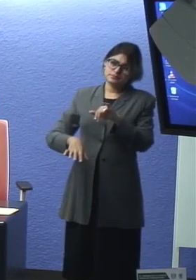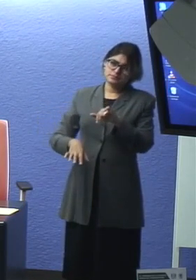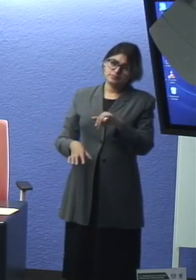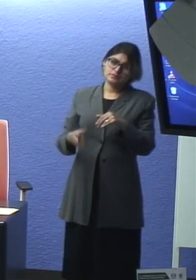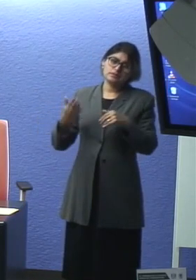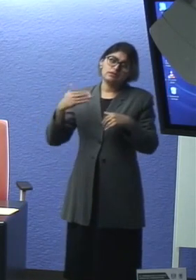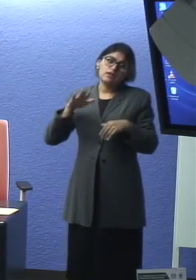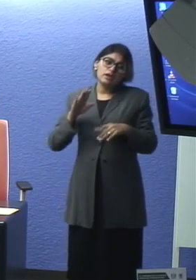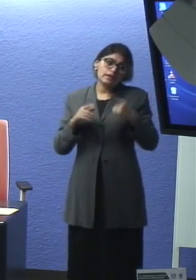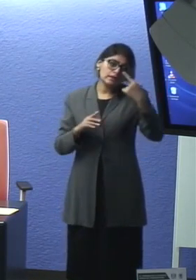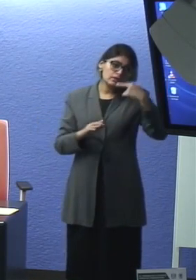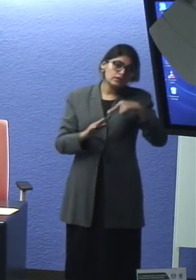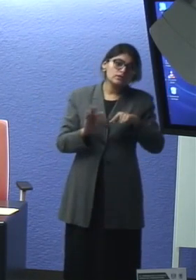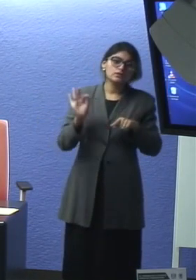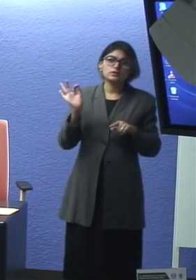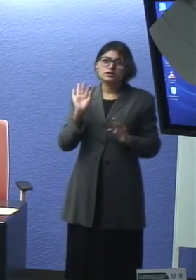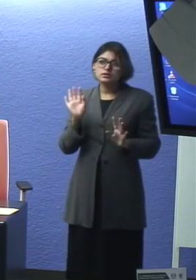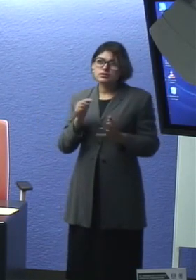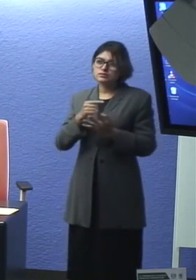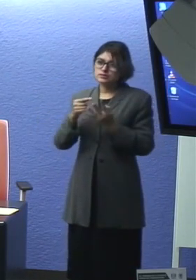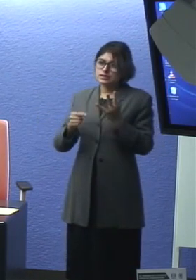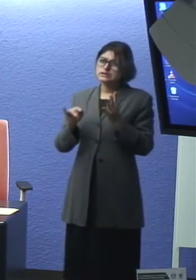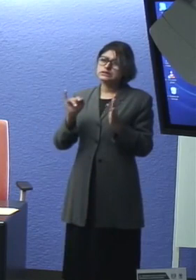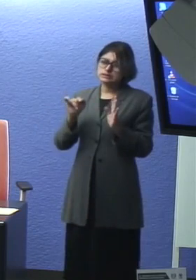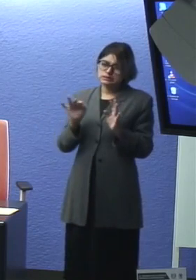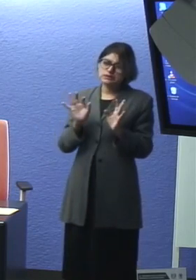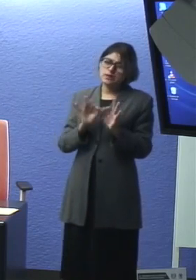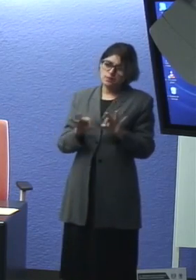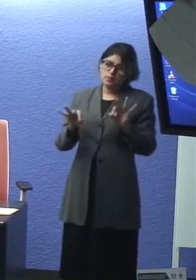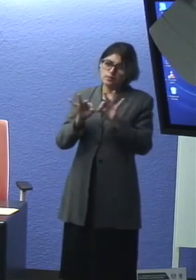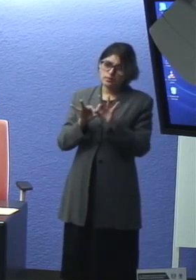sus bemoles y sus betas, que serán valiosísimas.